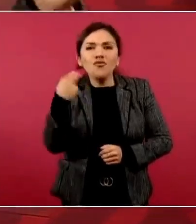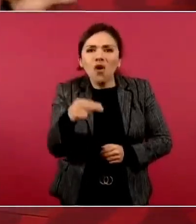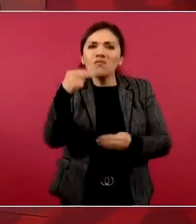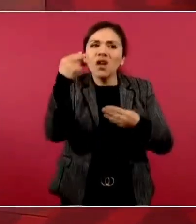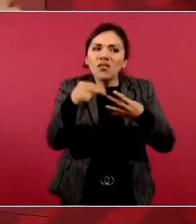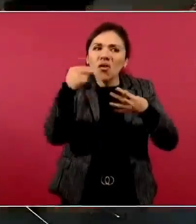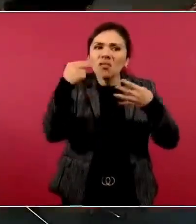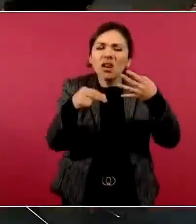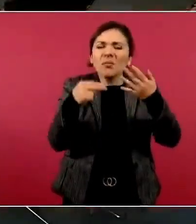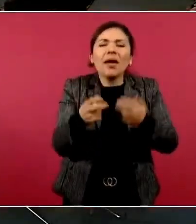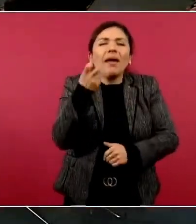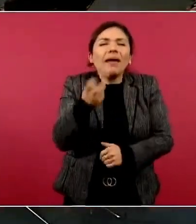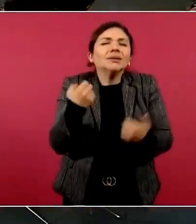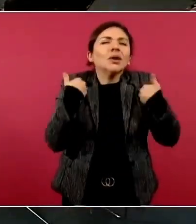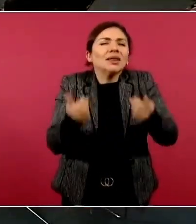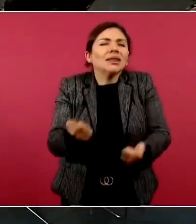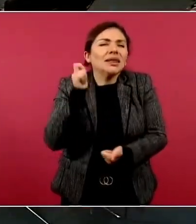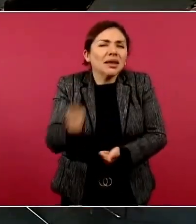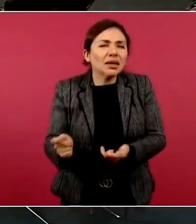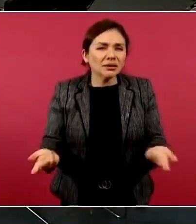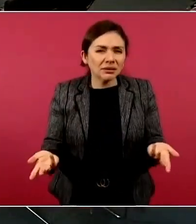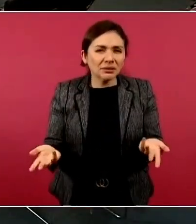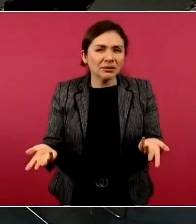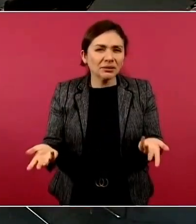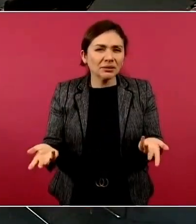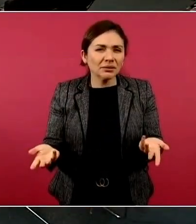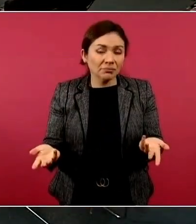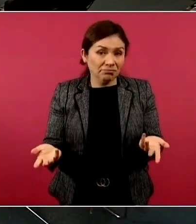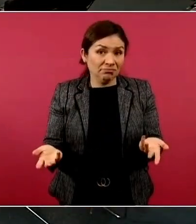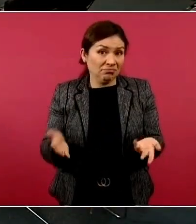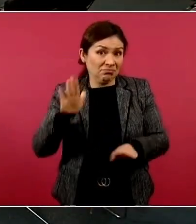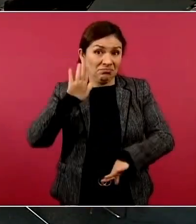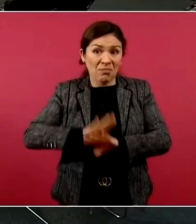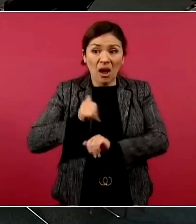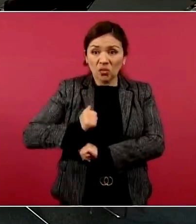¿Qué significa esto? Que hubo un dominio